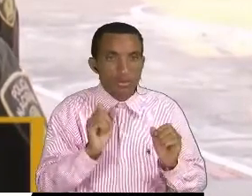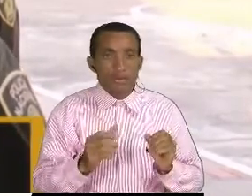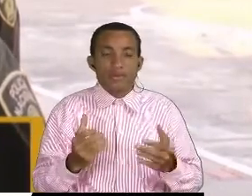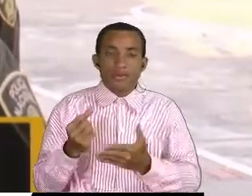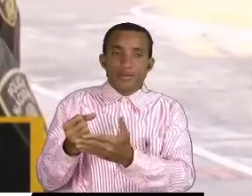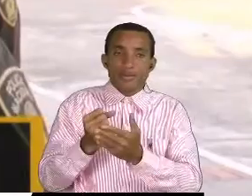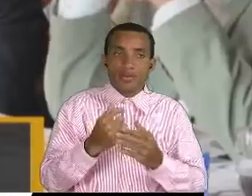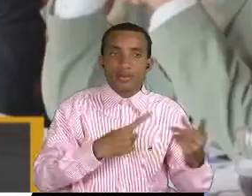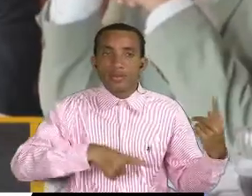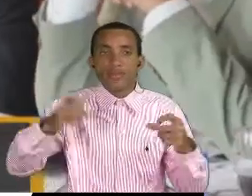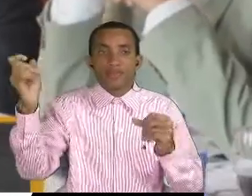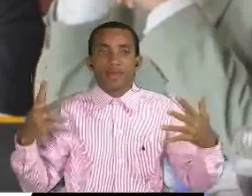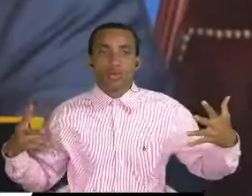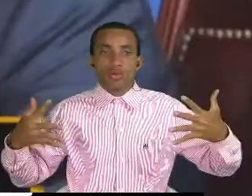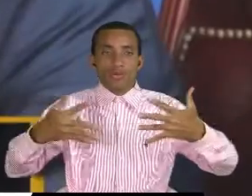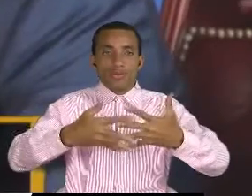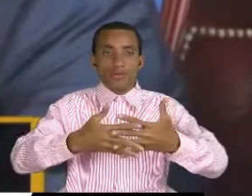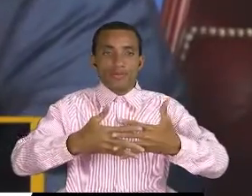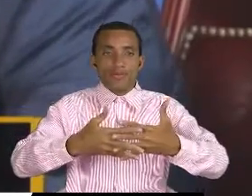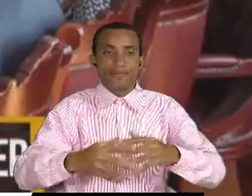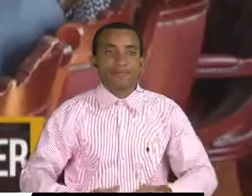poderlo enviar a Mocoa.